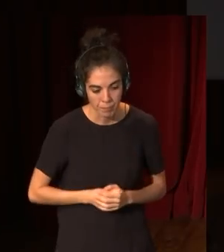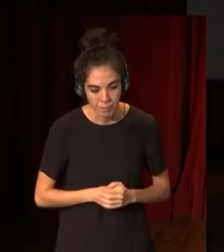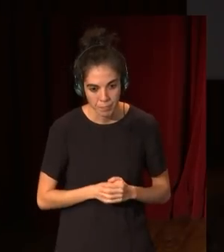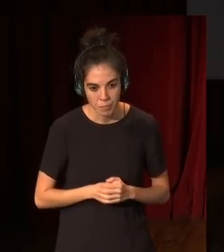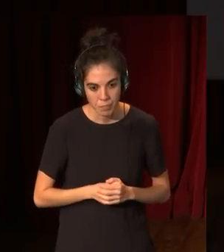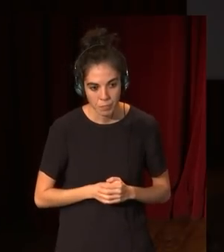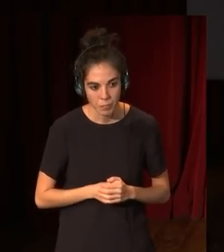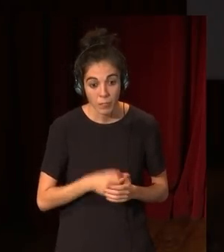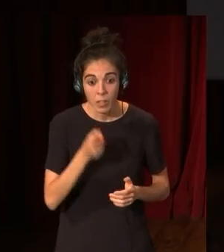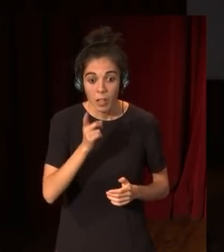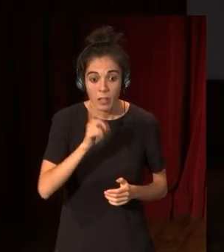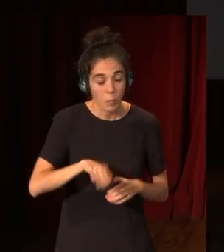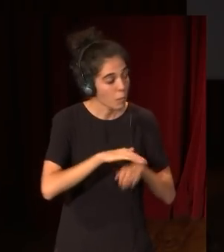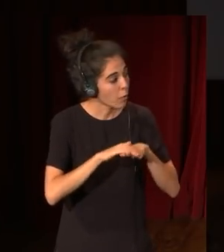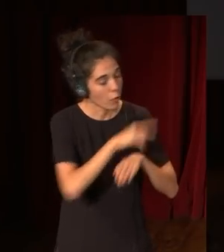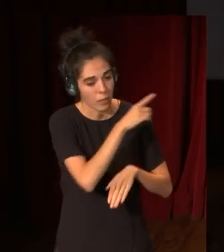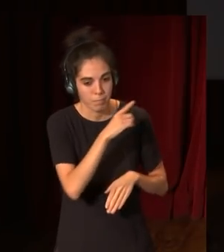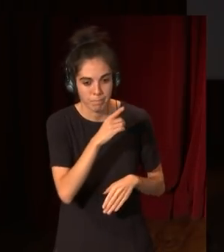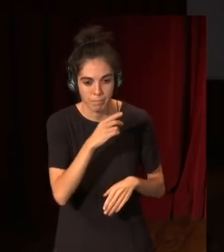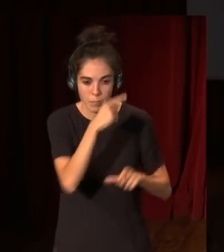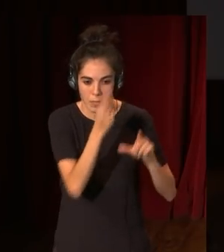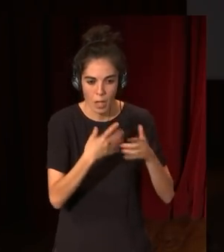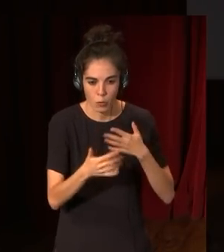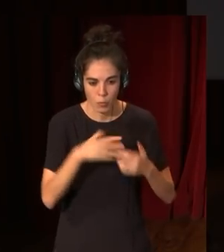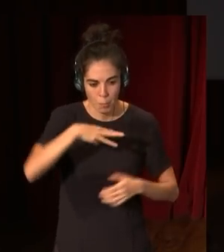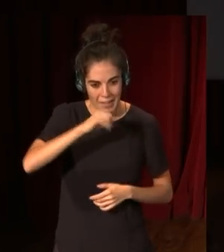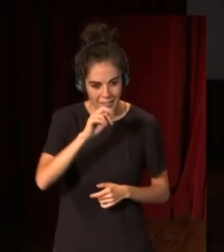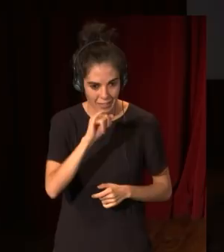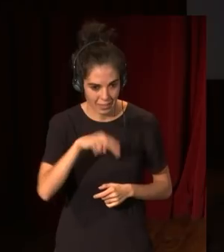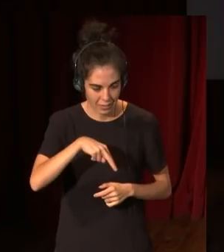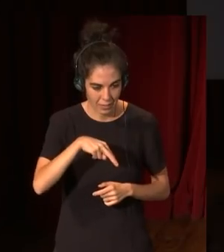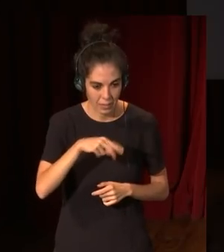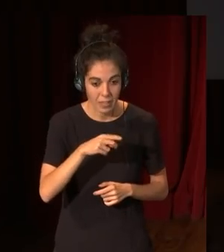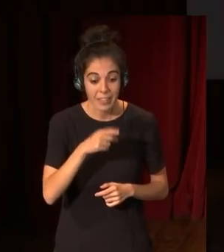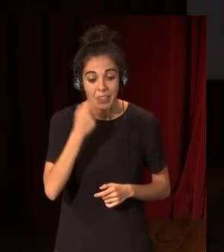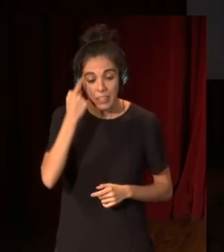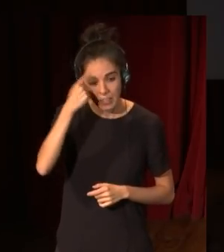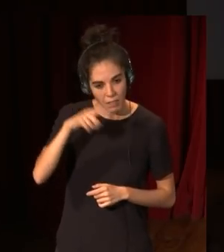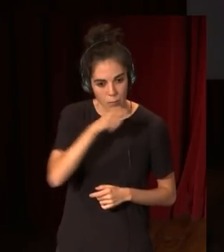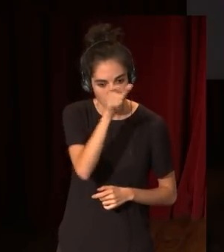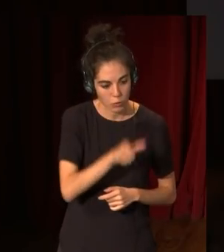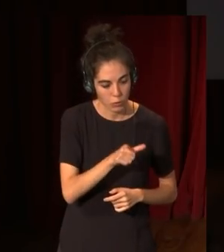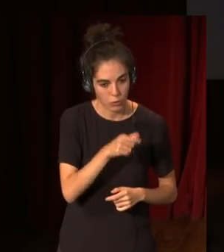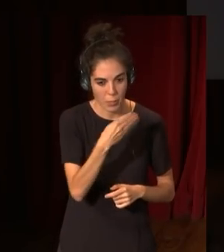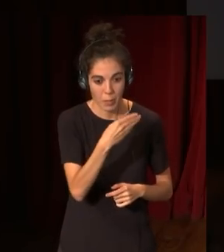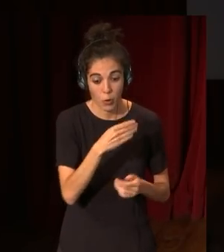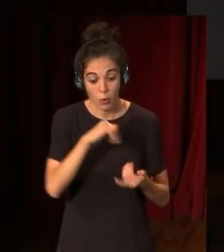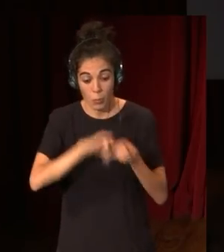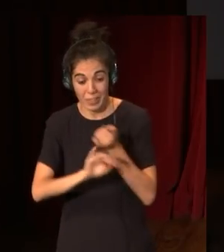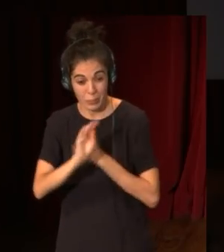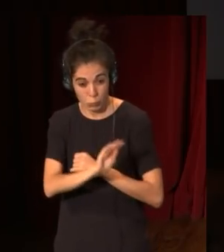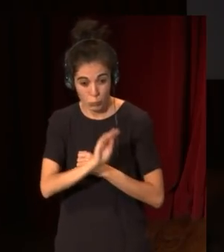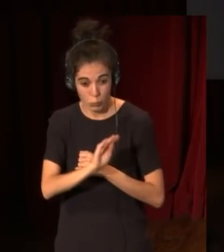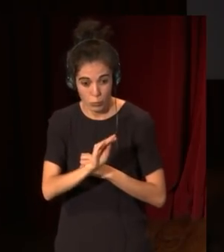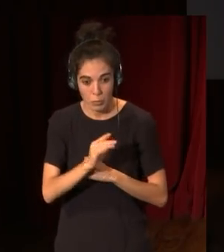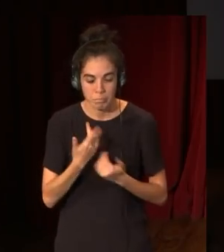perdón aquí es maestro martín que la mujer que la esposa de bermejo gracia de palacián o no se sabía el